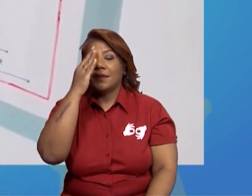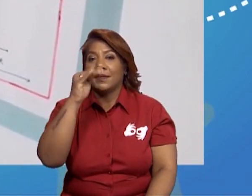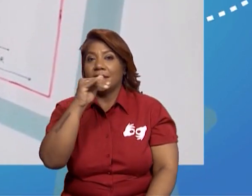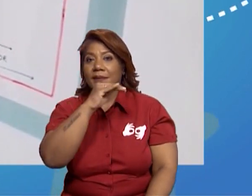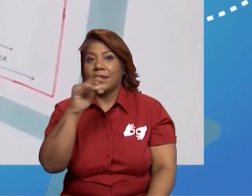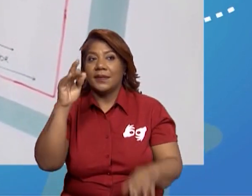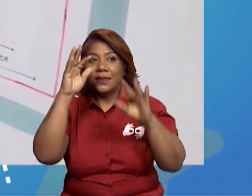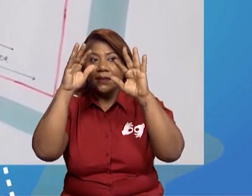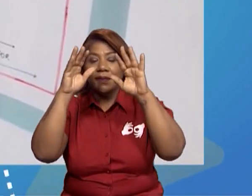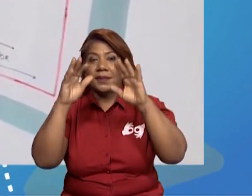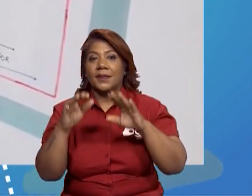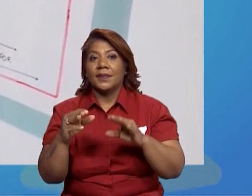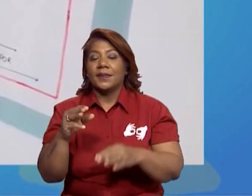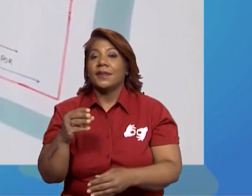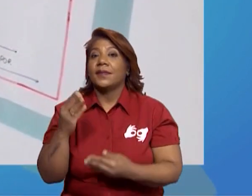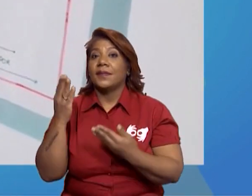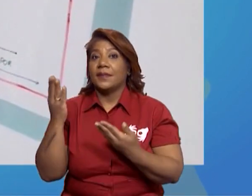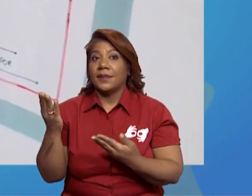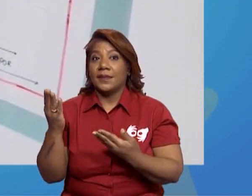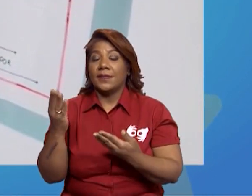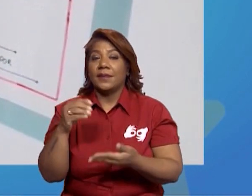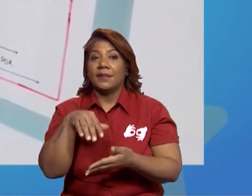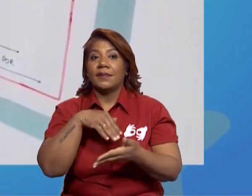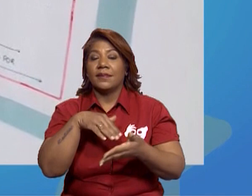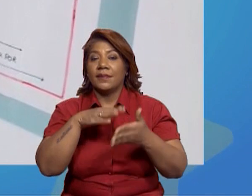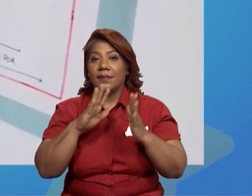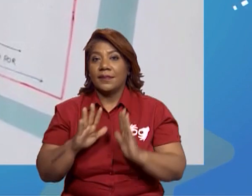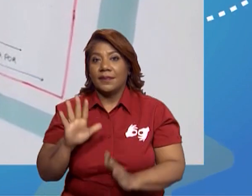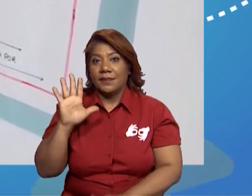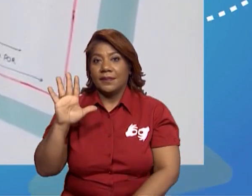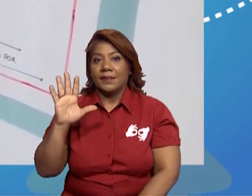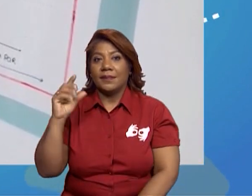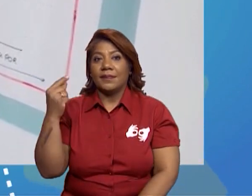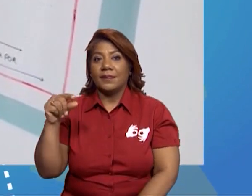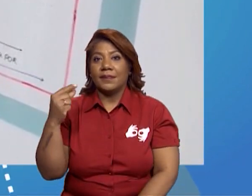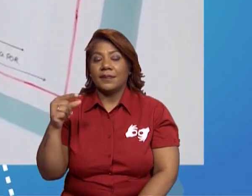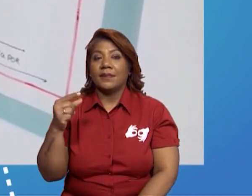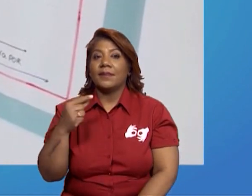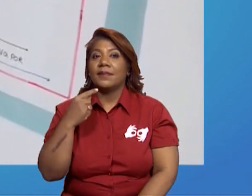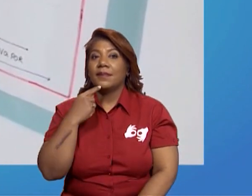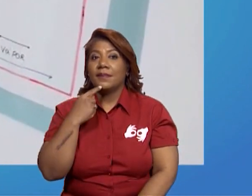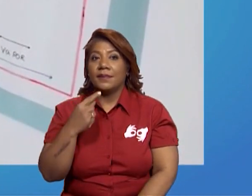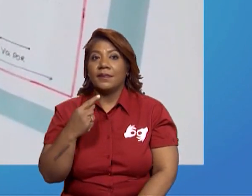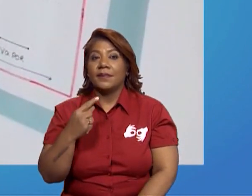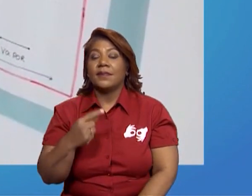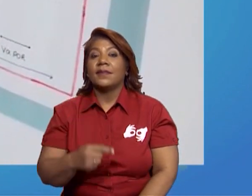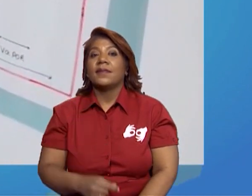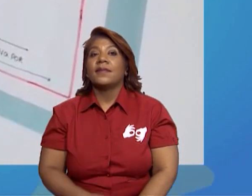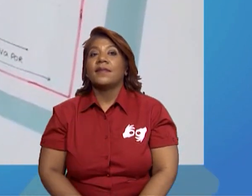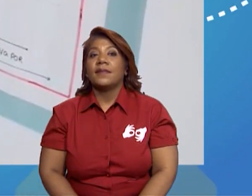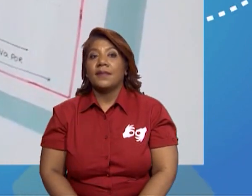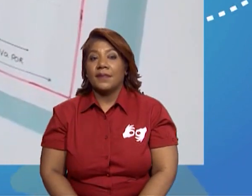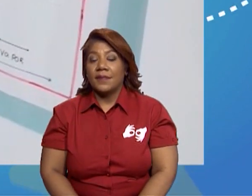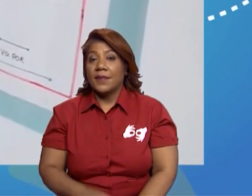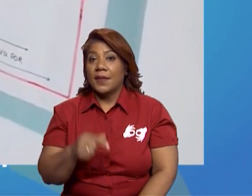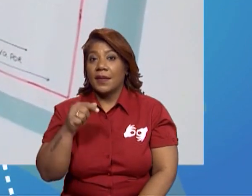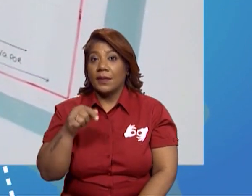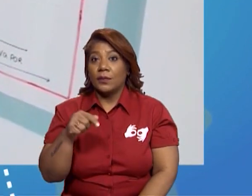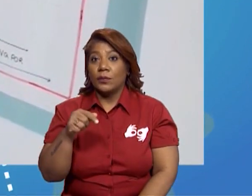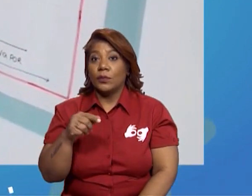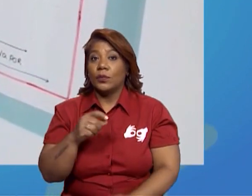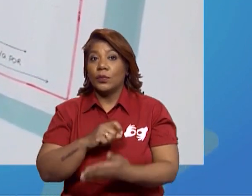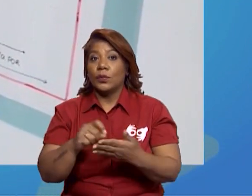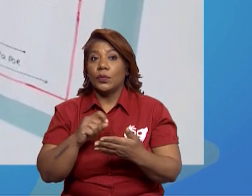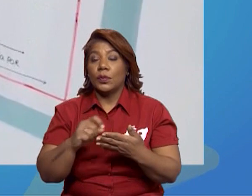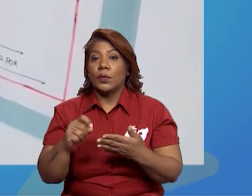nombre es Milixa González. Soy estudiante de quinto grado de la escuela Dr. Juan Arturo Martínez Lizosa, ubicada